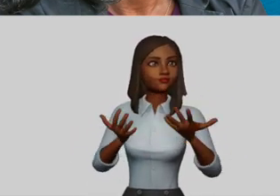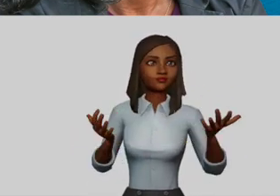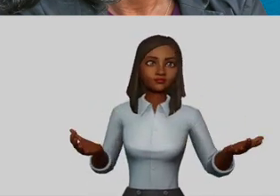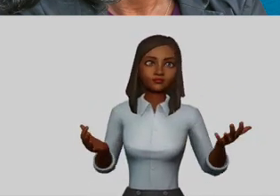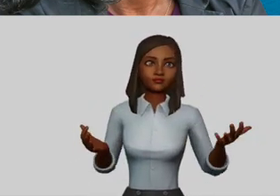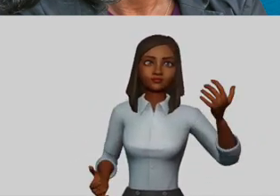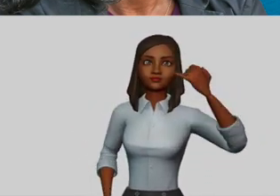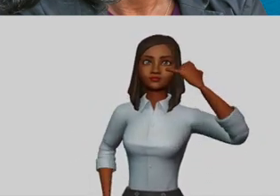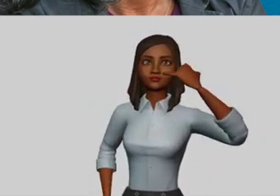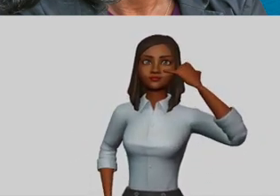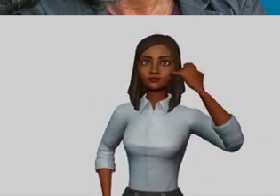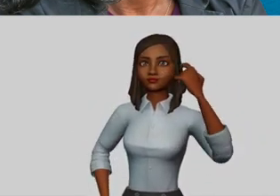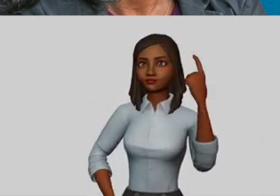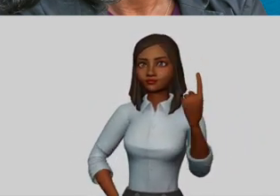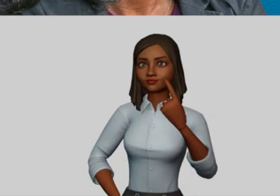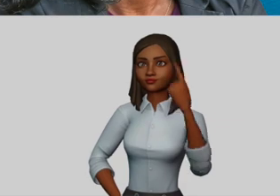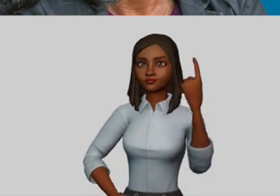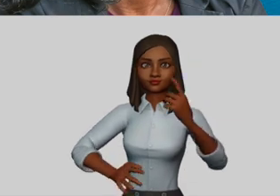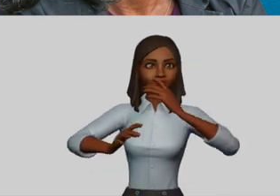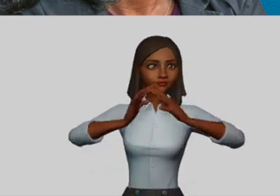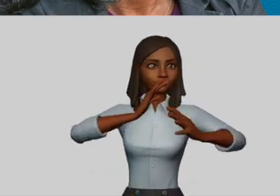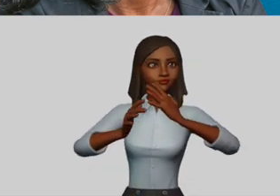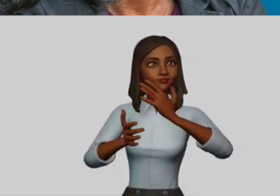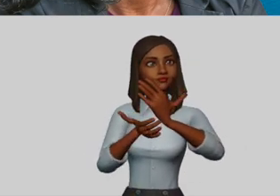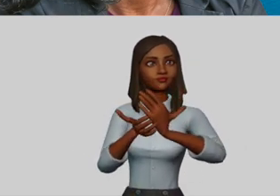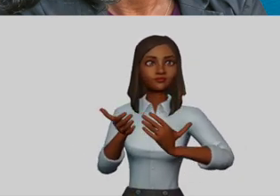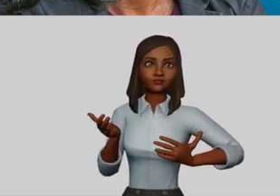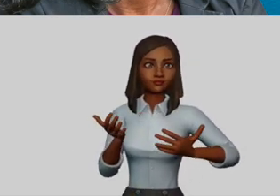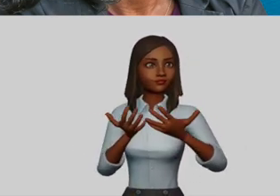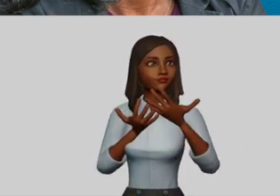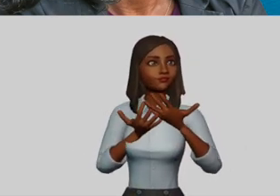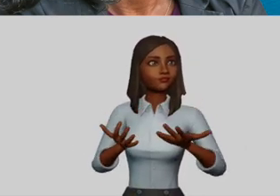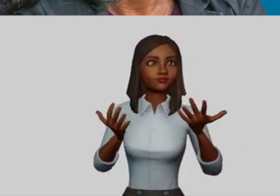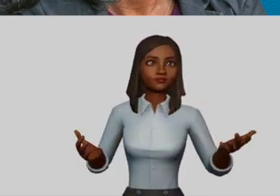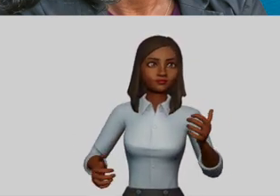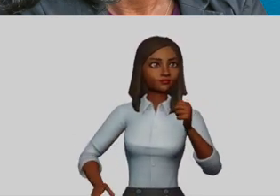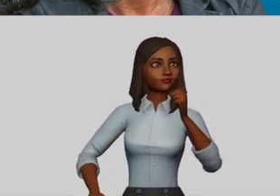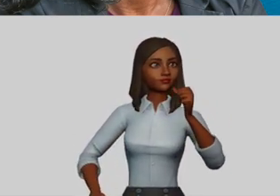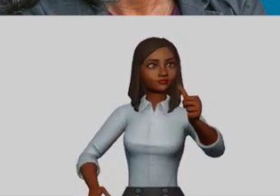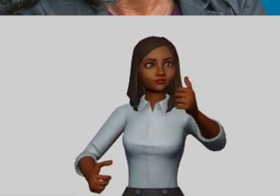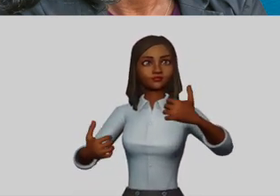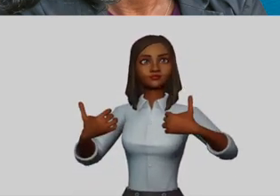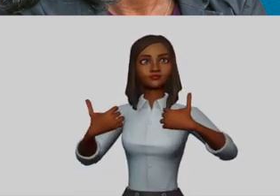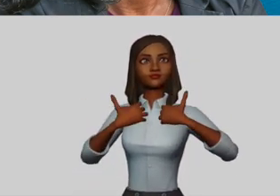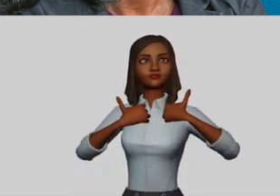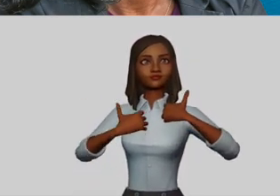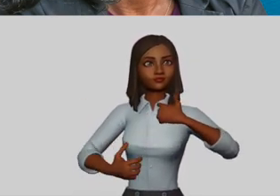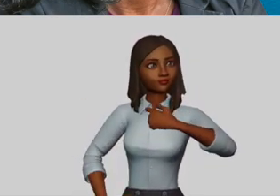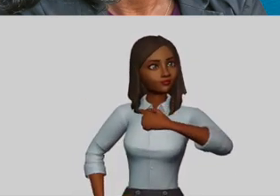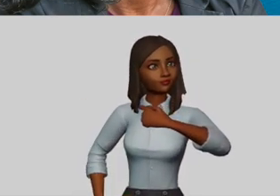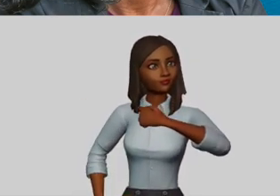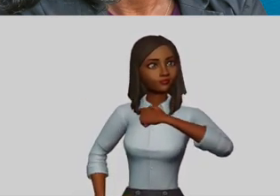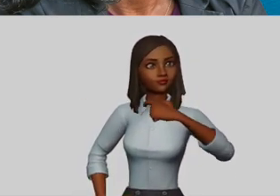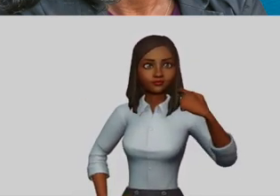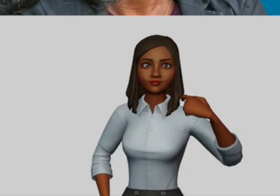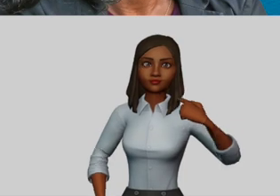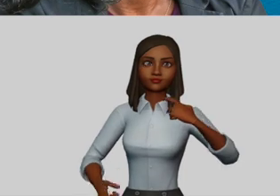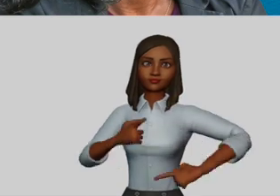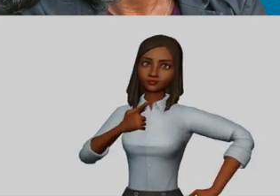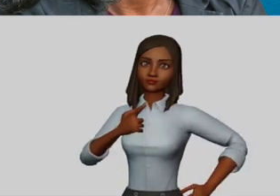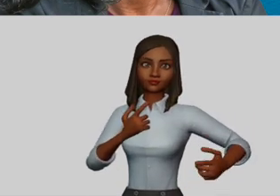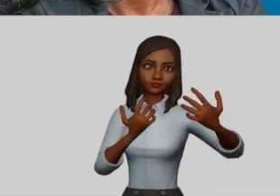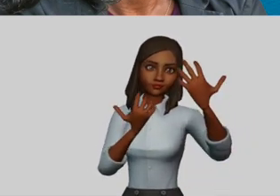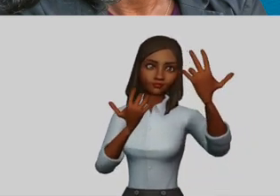mí, duramos 2 horas hablando de esto. Y me encanta tú, como tú. Sí, increíble. Todo. Mira, tú hiciste una